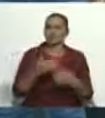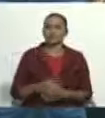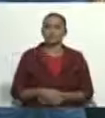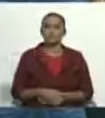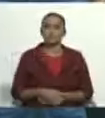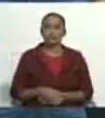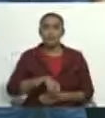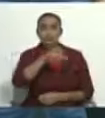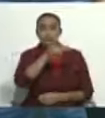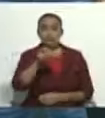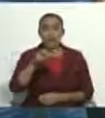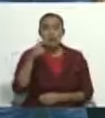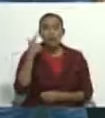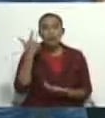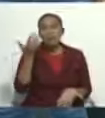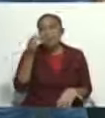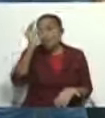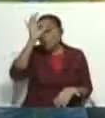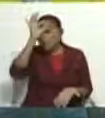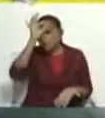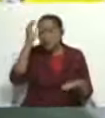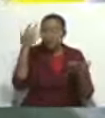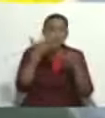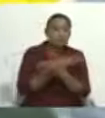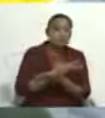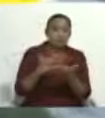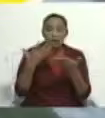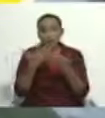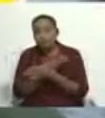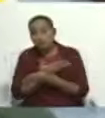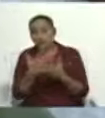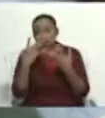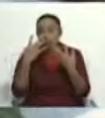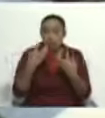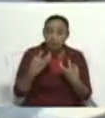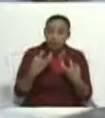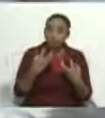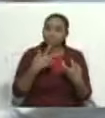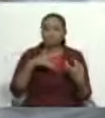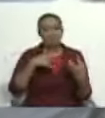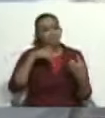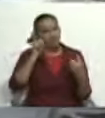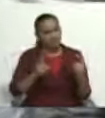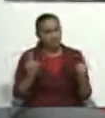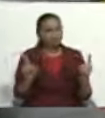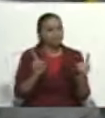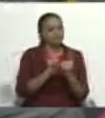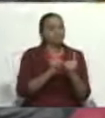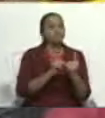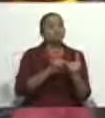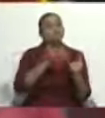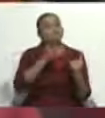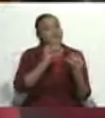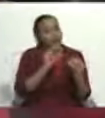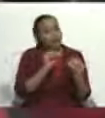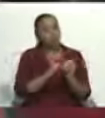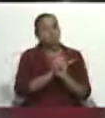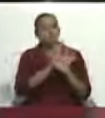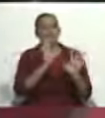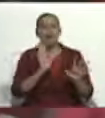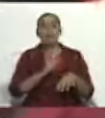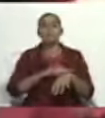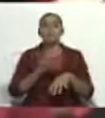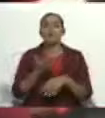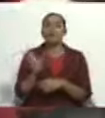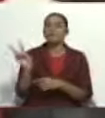las confundidas. Recordarle a esos confundidos y confundidas por qué aquí en Venezuela no